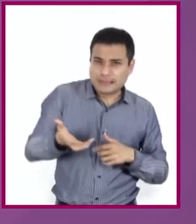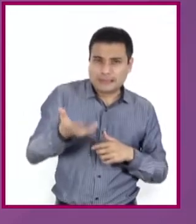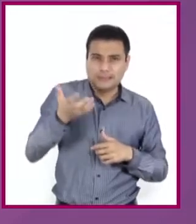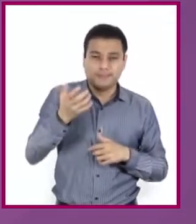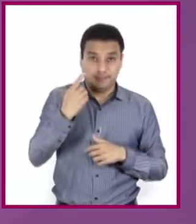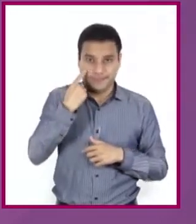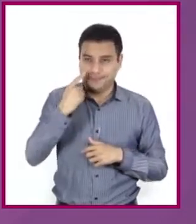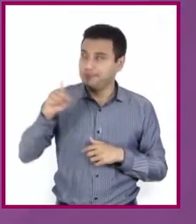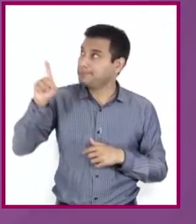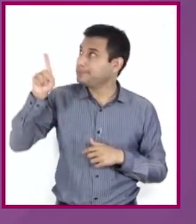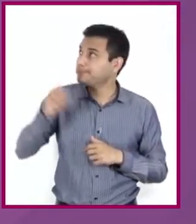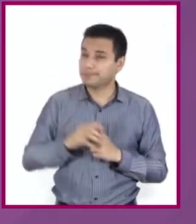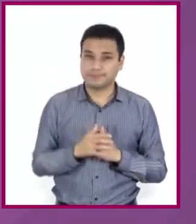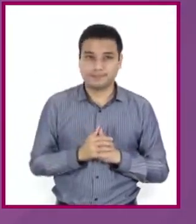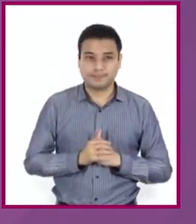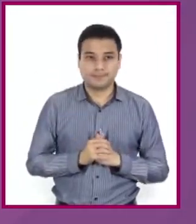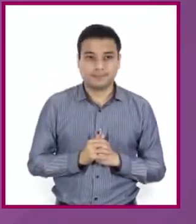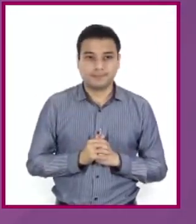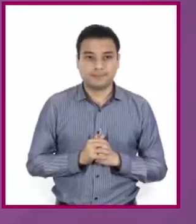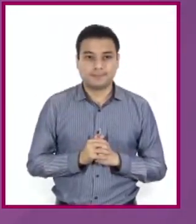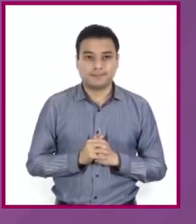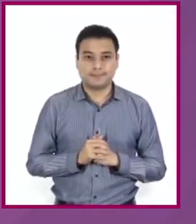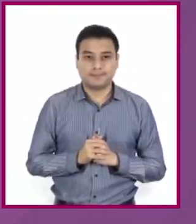tenemos aquí arriba.